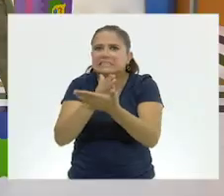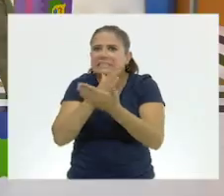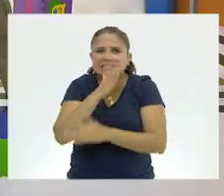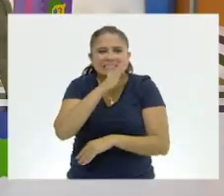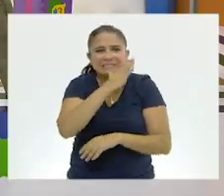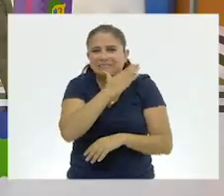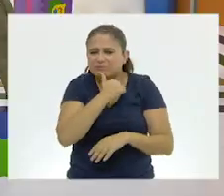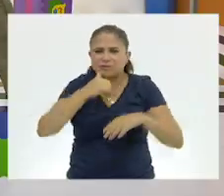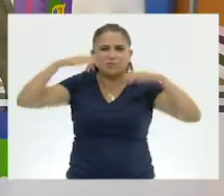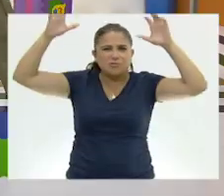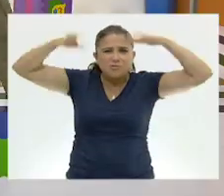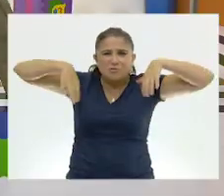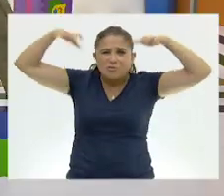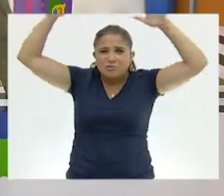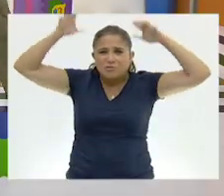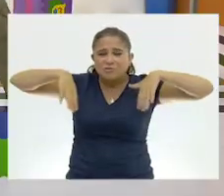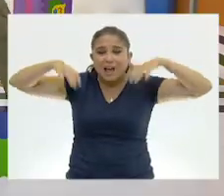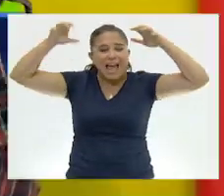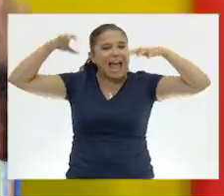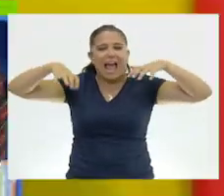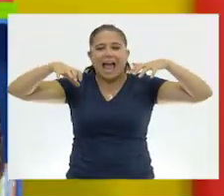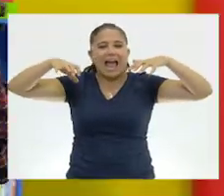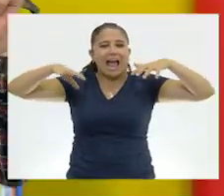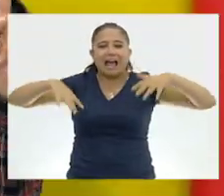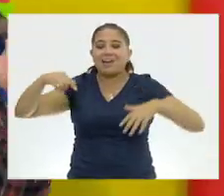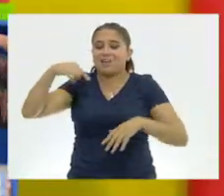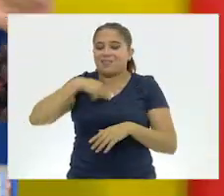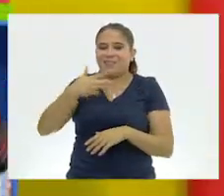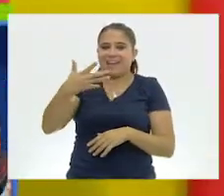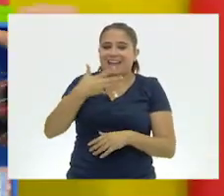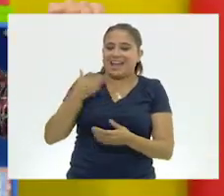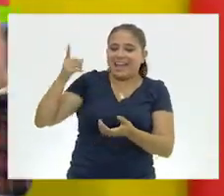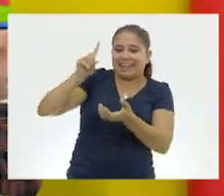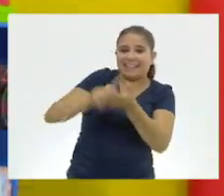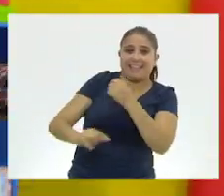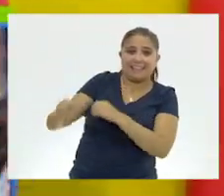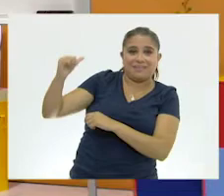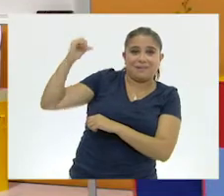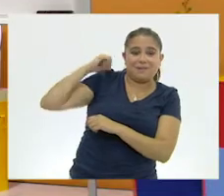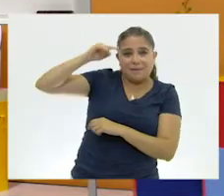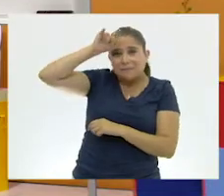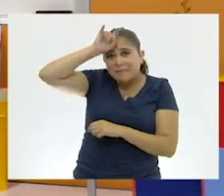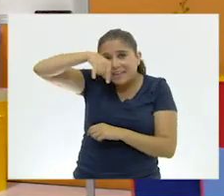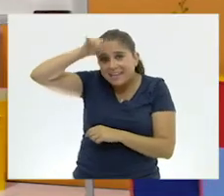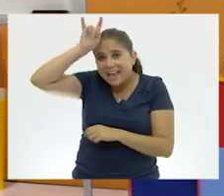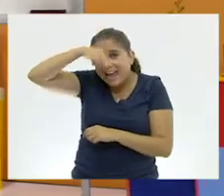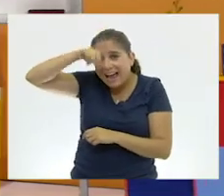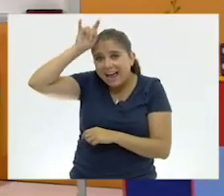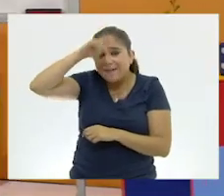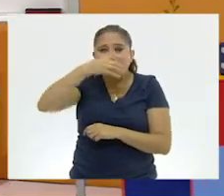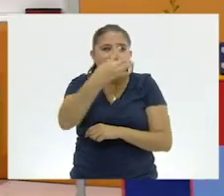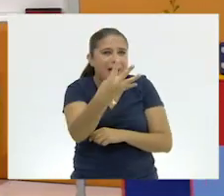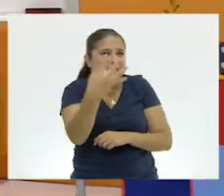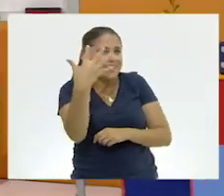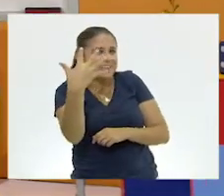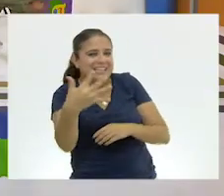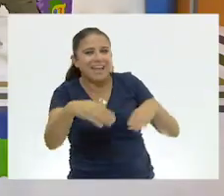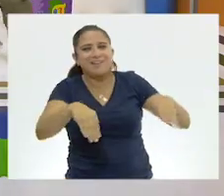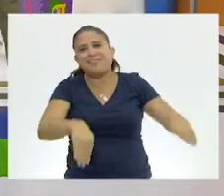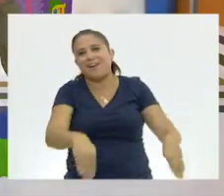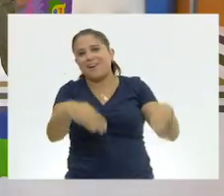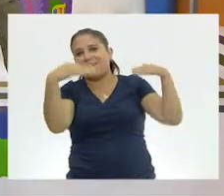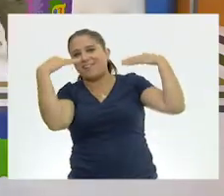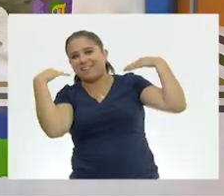termina. Pero traigo mi pijama. Pero traigo mi pijama. Y 4 o 5 cobijas.